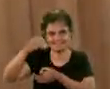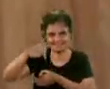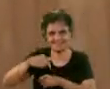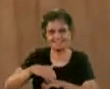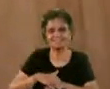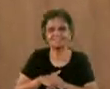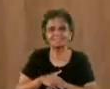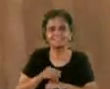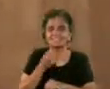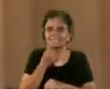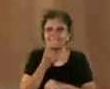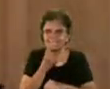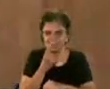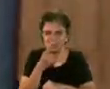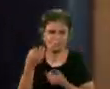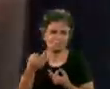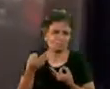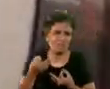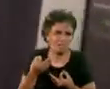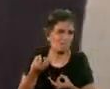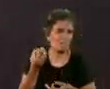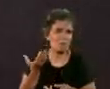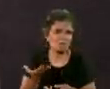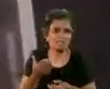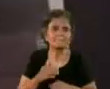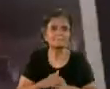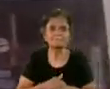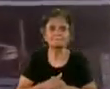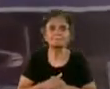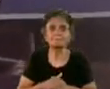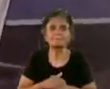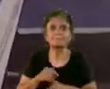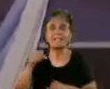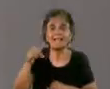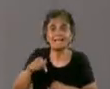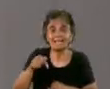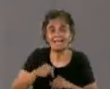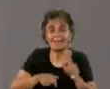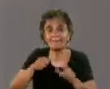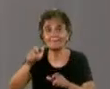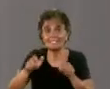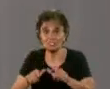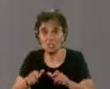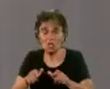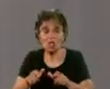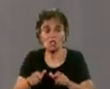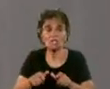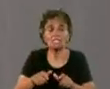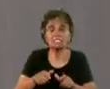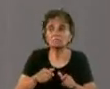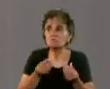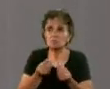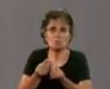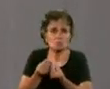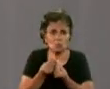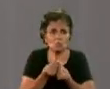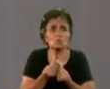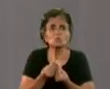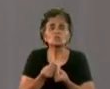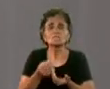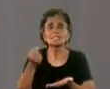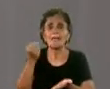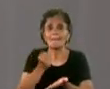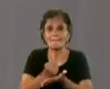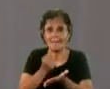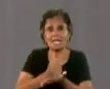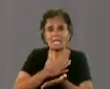lo que es San Luis es que tiene un buen capacidad del público, que acepta muy bien la referencia de la marca, de la